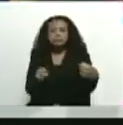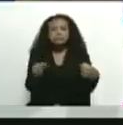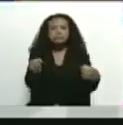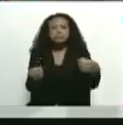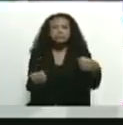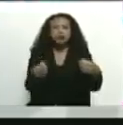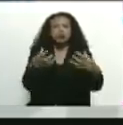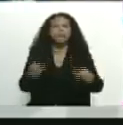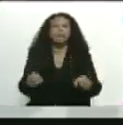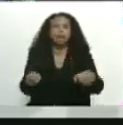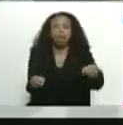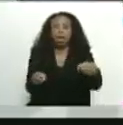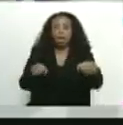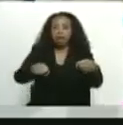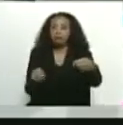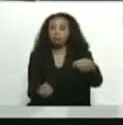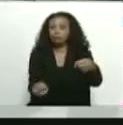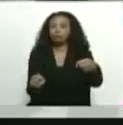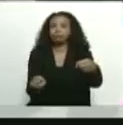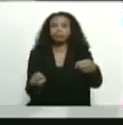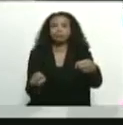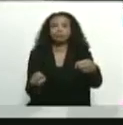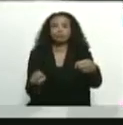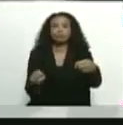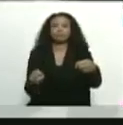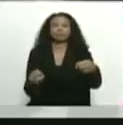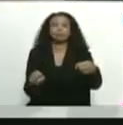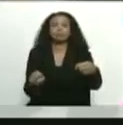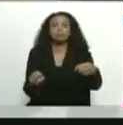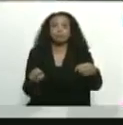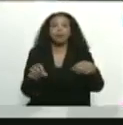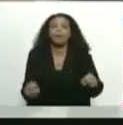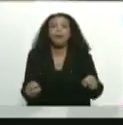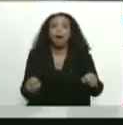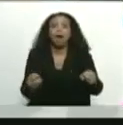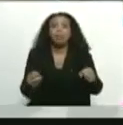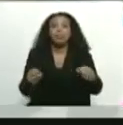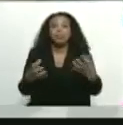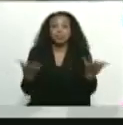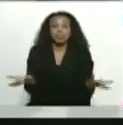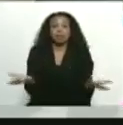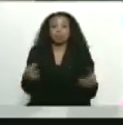se apagó. Tú vas manejando un carro y se te apaga.